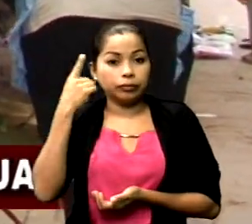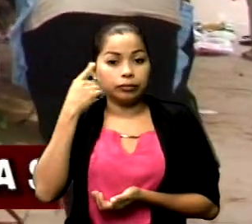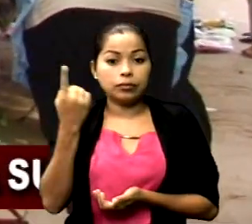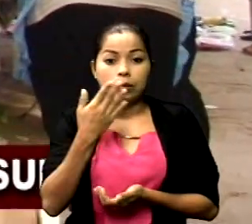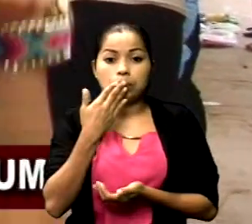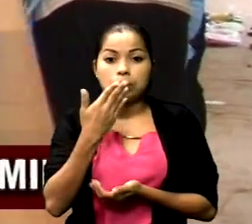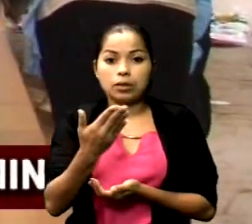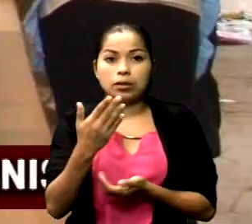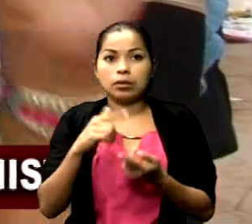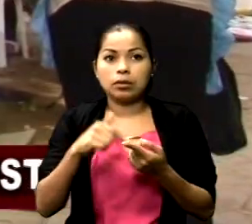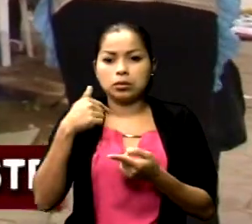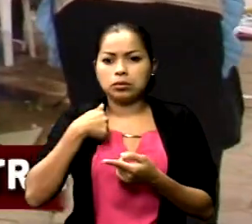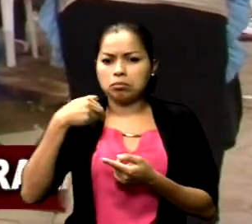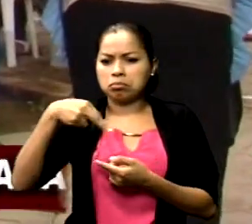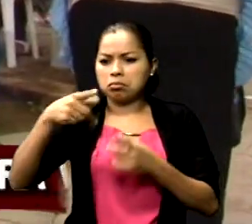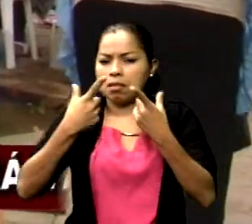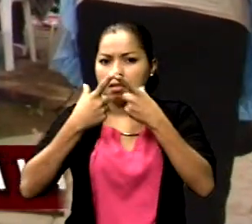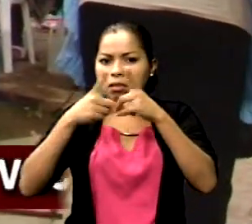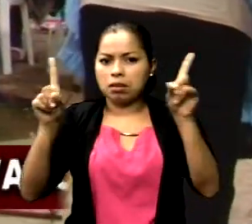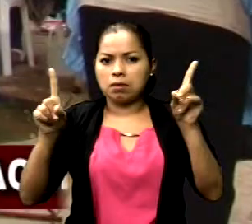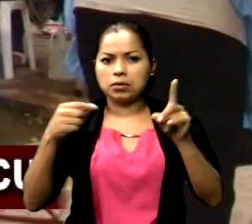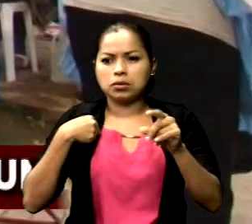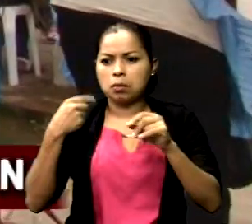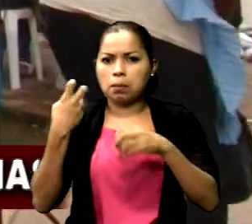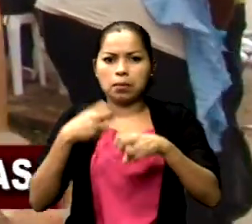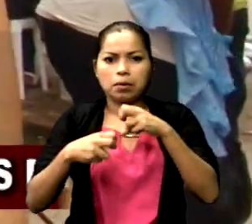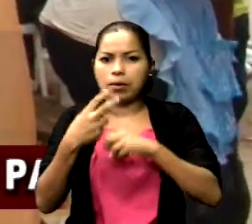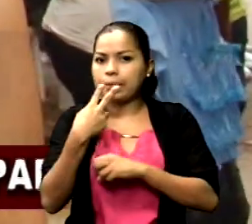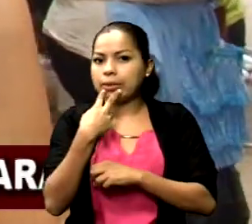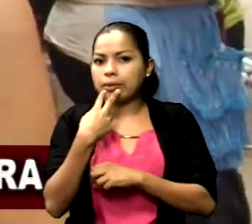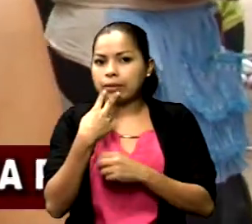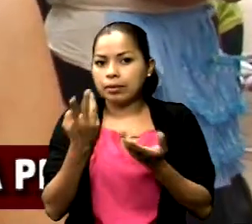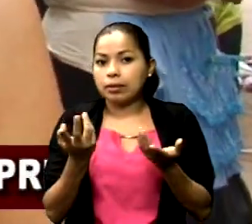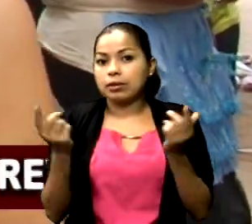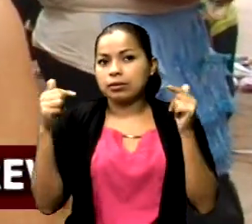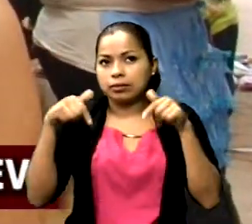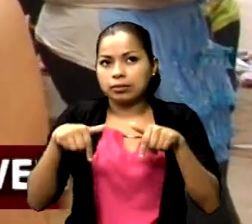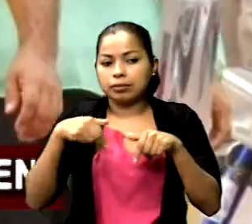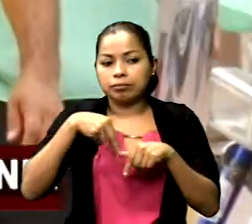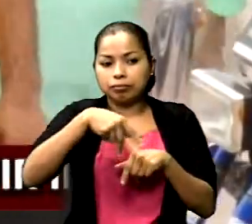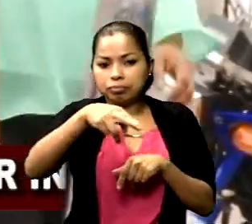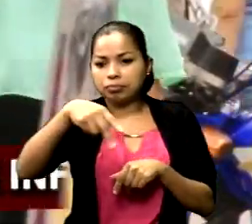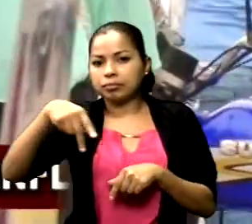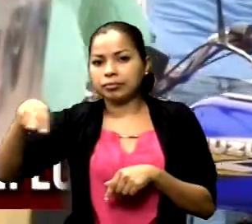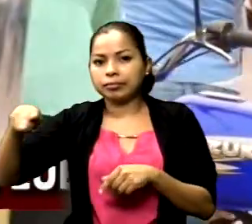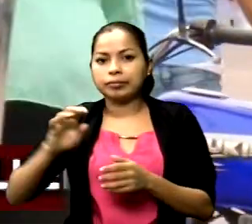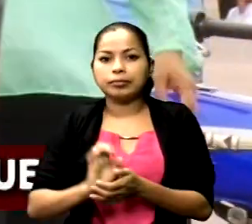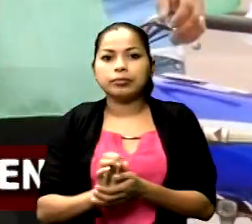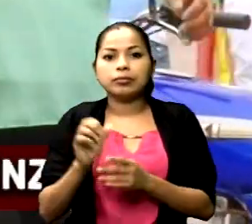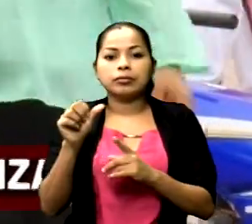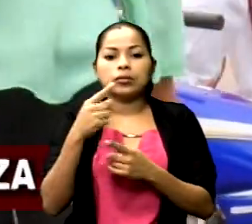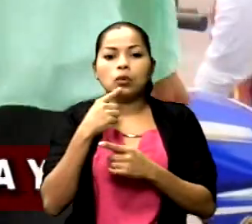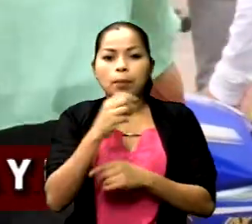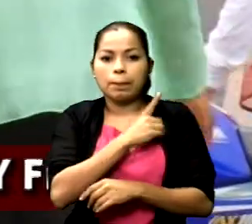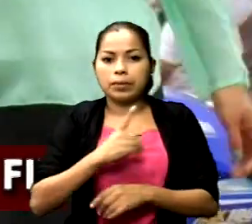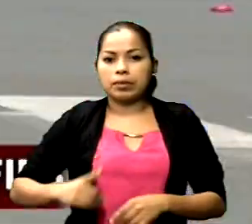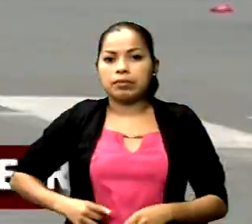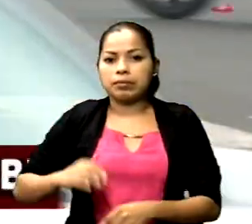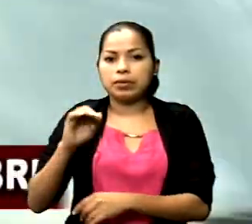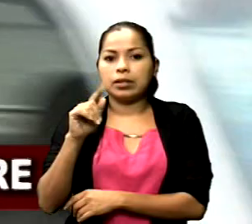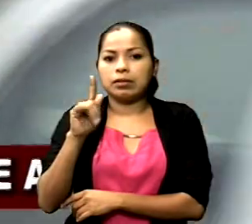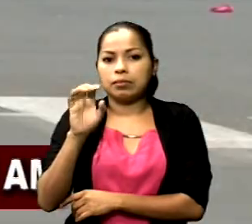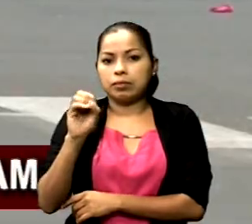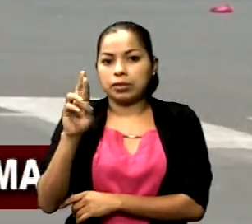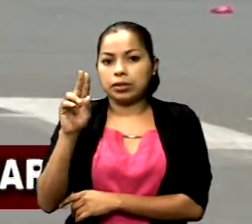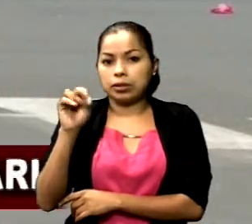ventaja es que yo salgo libre a la calle y no me pasa nada. Bueno, hasta donde yo he salido, ¿verdad? El parlamentario Filiberto Rodríguez añadió